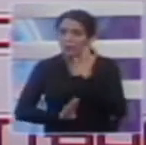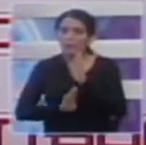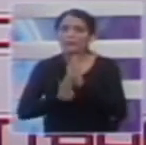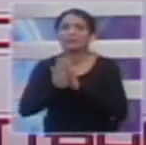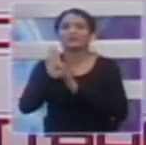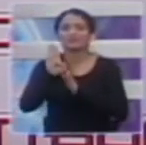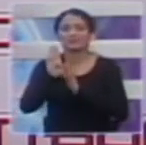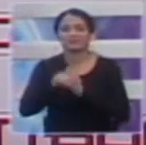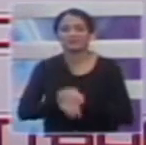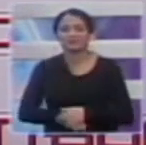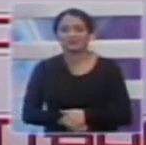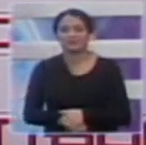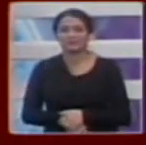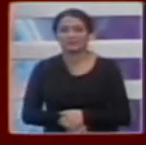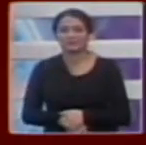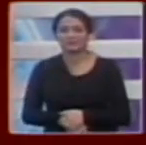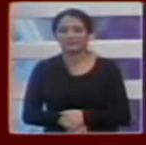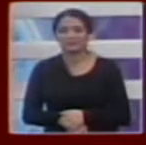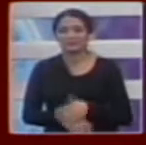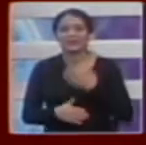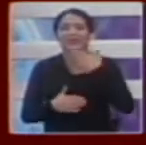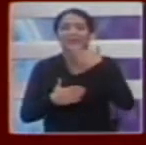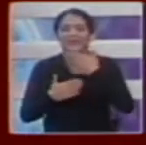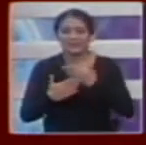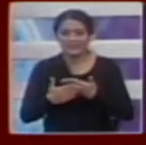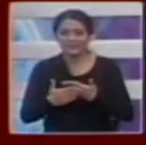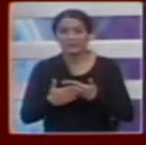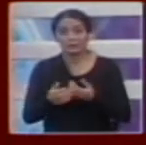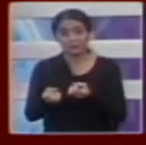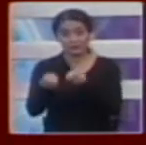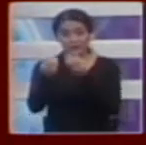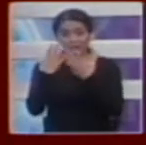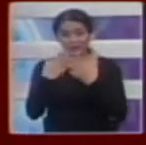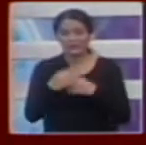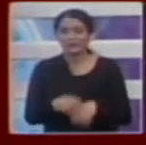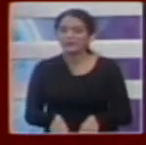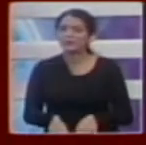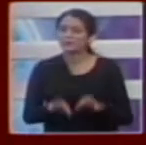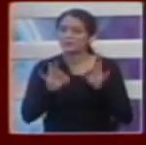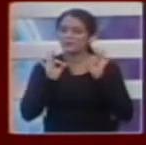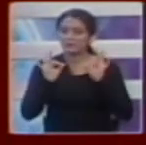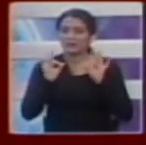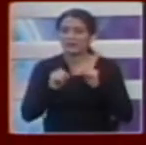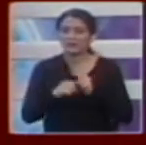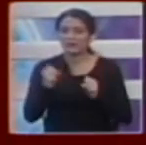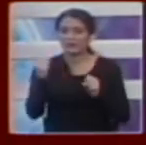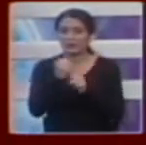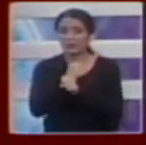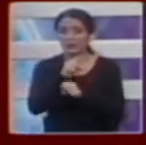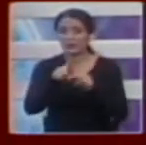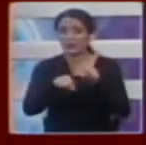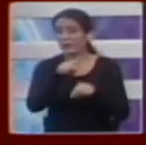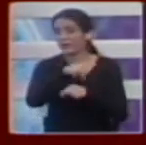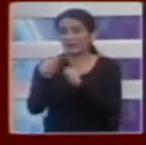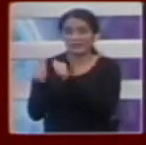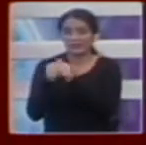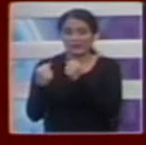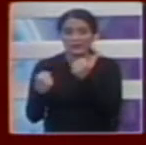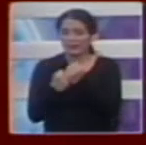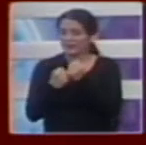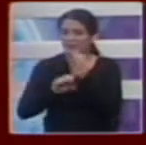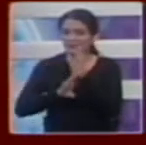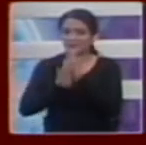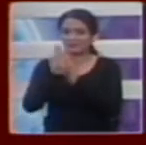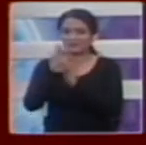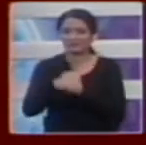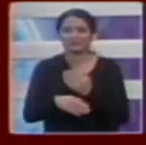que uno marque la diferencia. Yo le quiero agradecer por acompañarnos, Natalia. Éxitos a usted y a sus socias con este emprendimiento. Que continúen